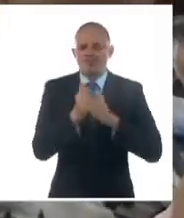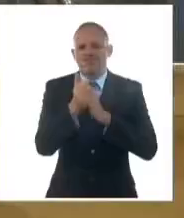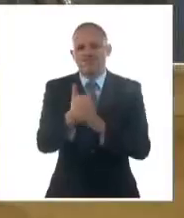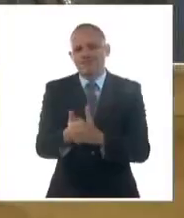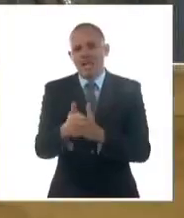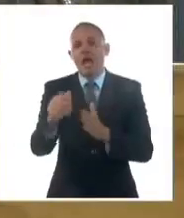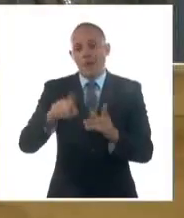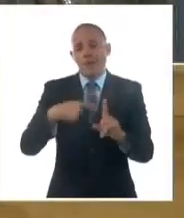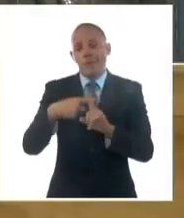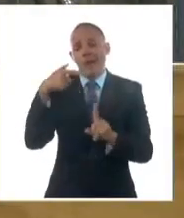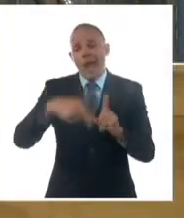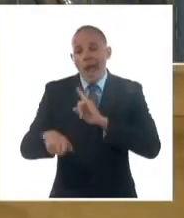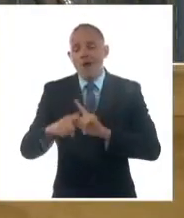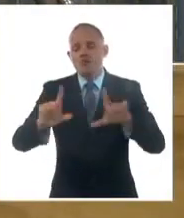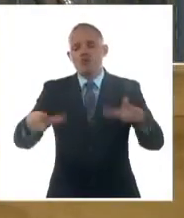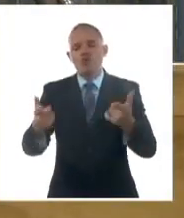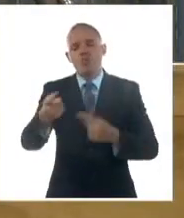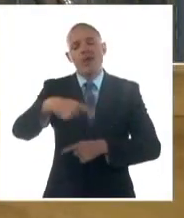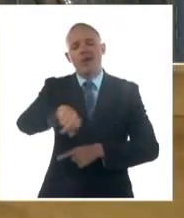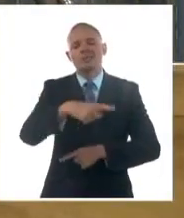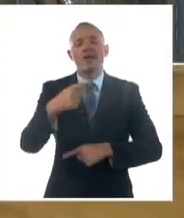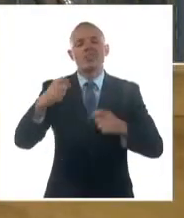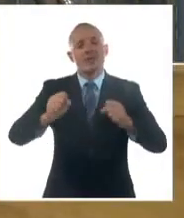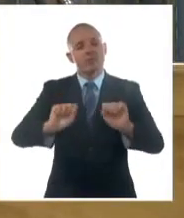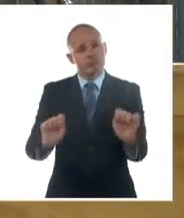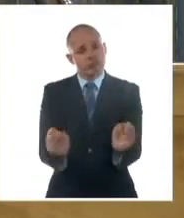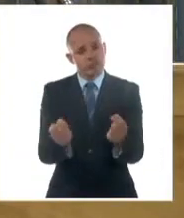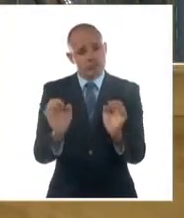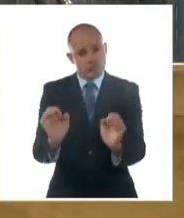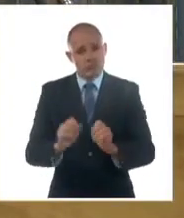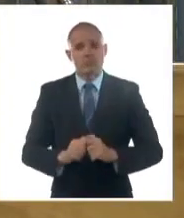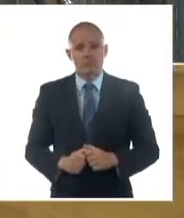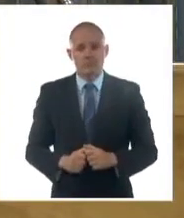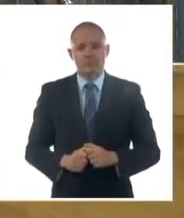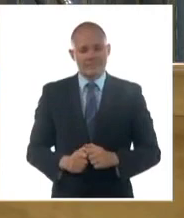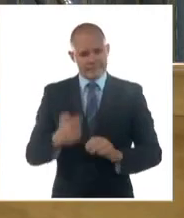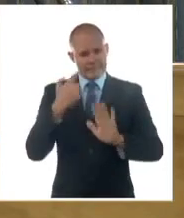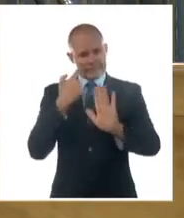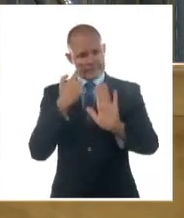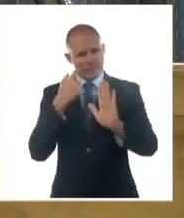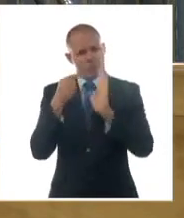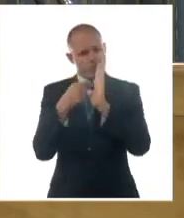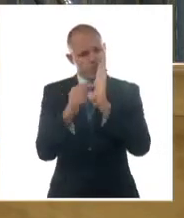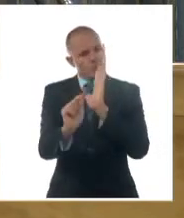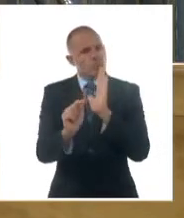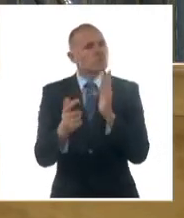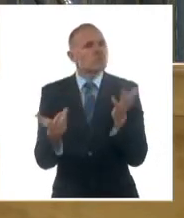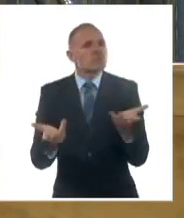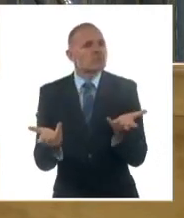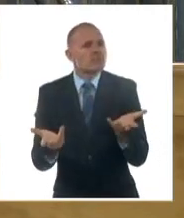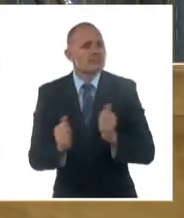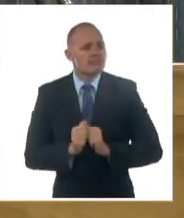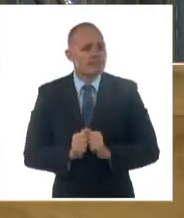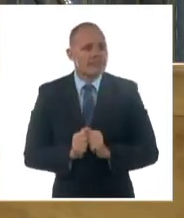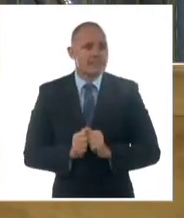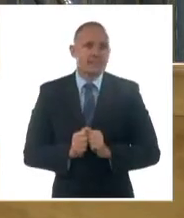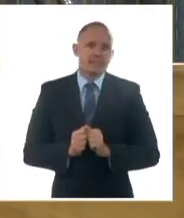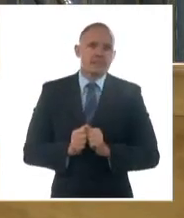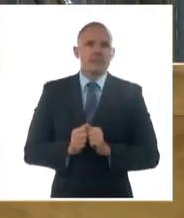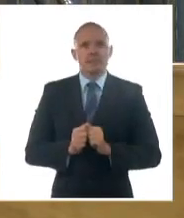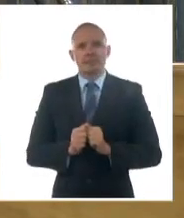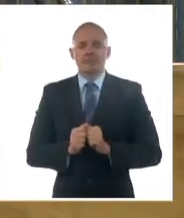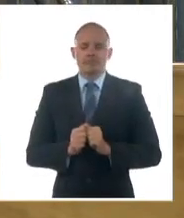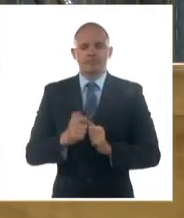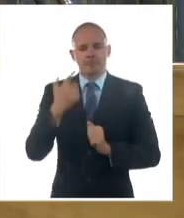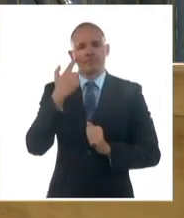en el cumplimiento de sus funciones. Pero nosotros tenemos un problema serio que tenemos que seguir profundizando en